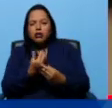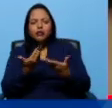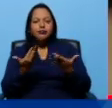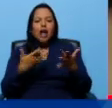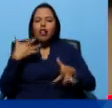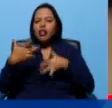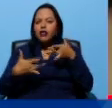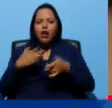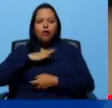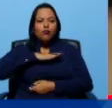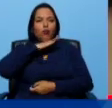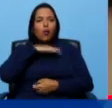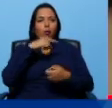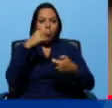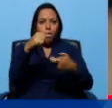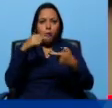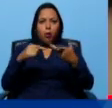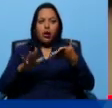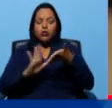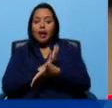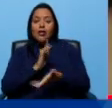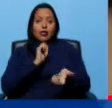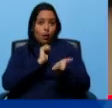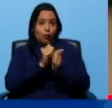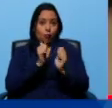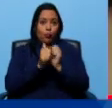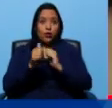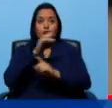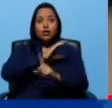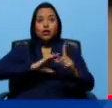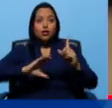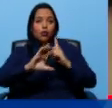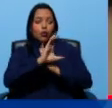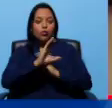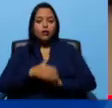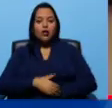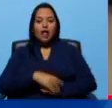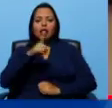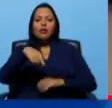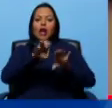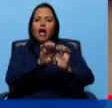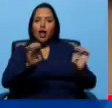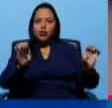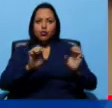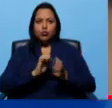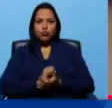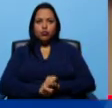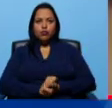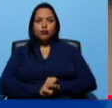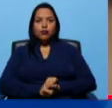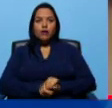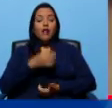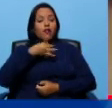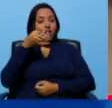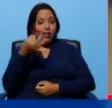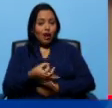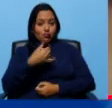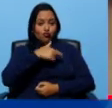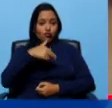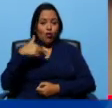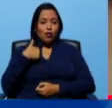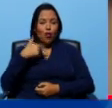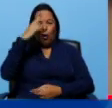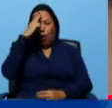muchísimas actividades en cuanto a lo deportivo, en cuanto a lo cultural y en cuanto a lo educativo. De verdad que para nosotros es